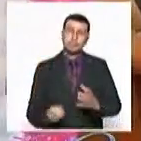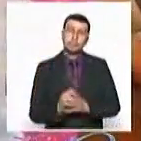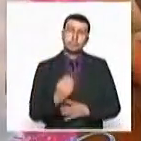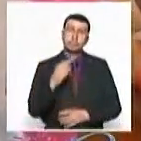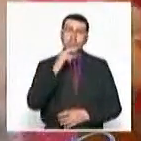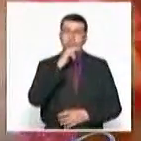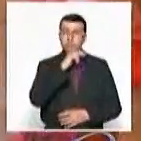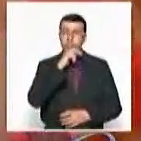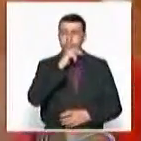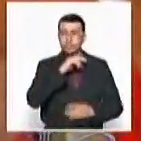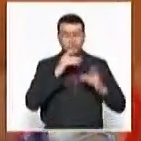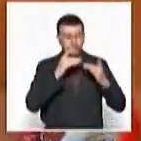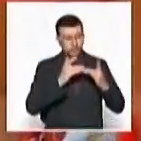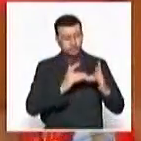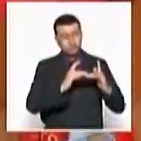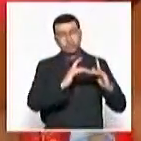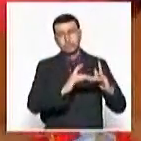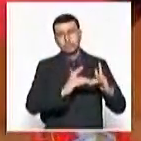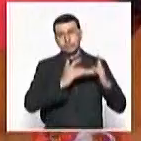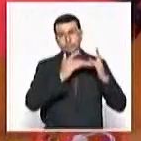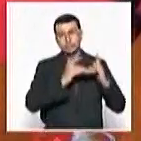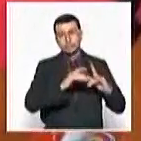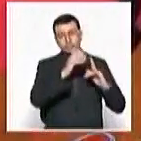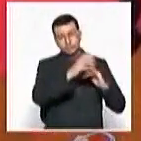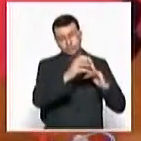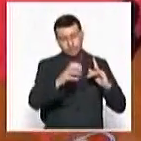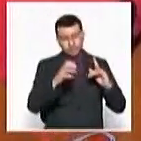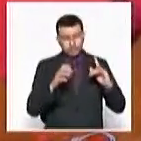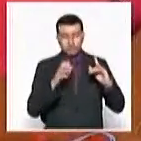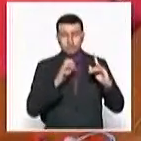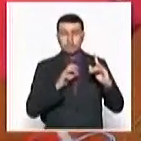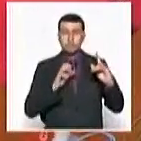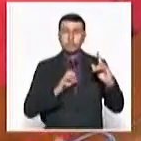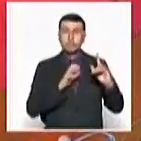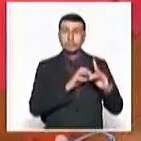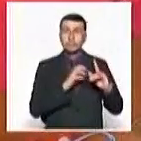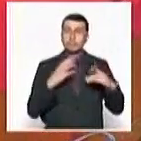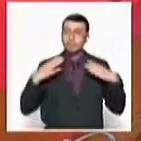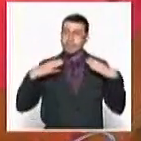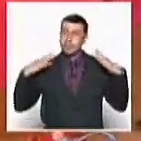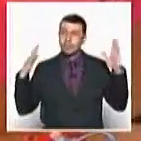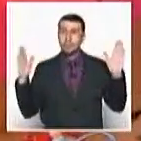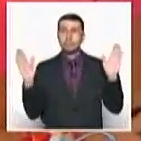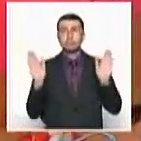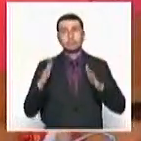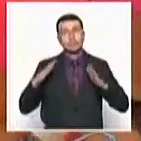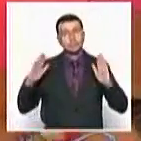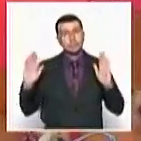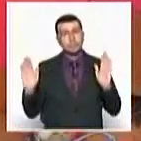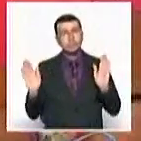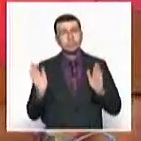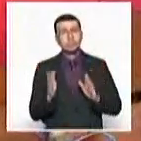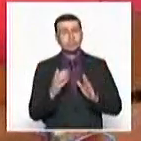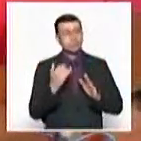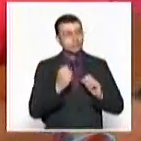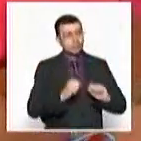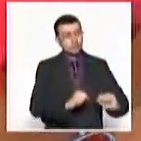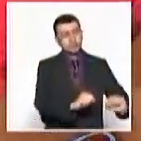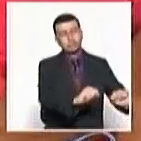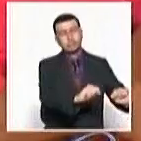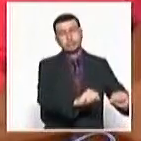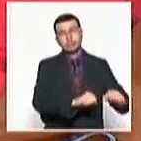cuna adornaban, en tanto que un ángel meciéndole